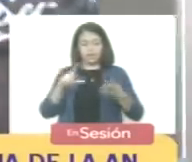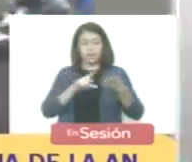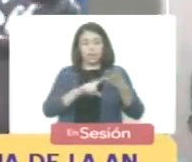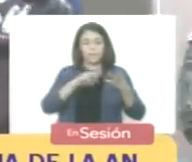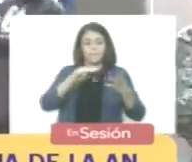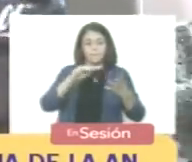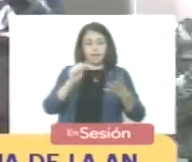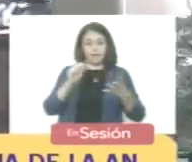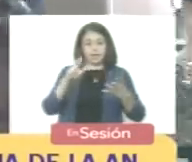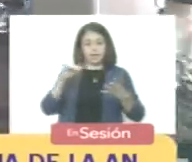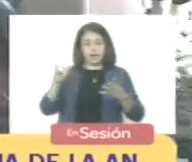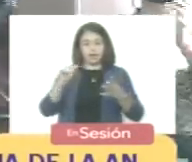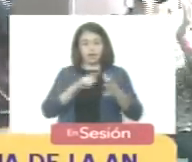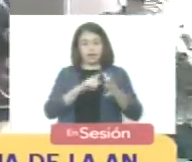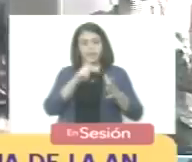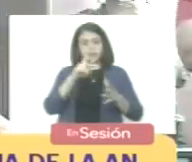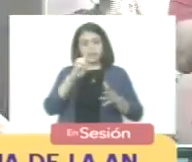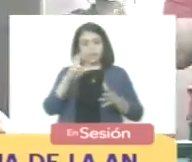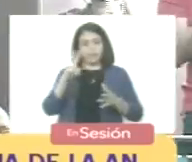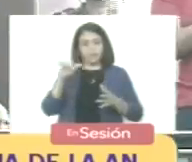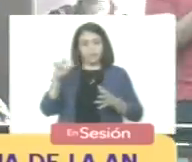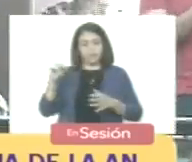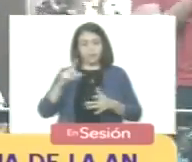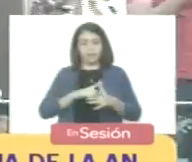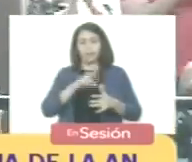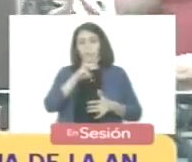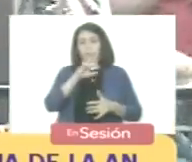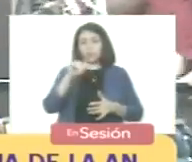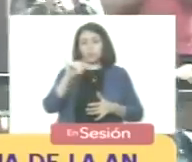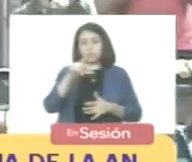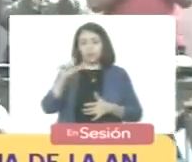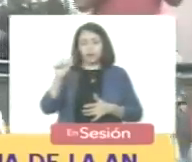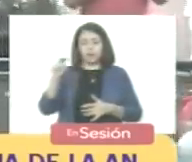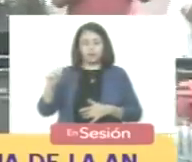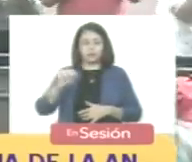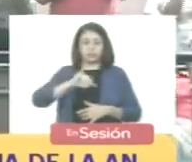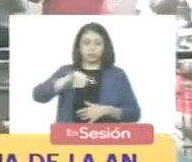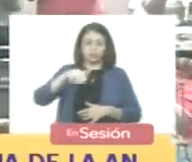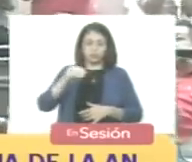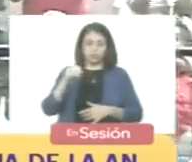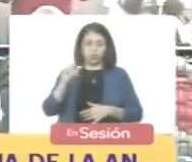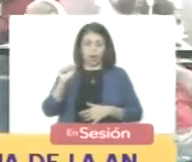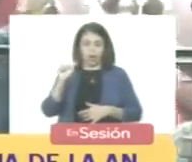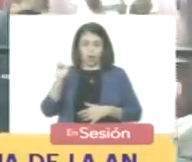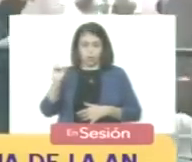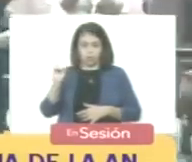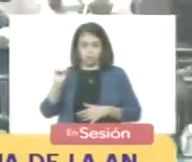Varela, Kevin Ávila, William Peña y Joao de Sousa.